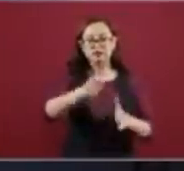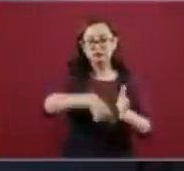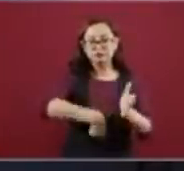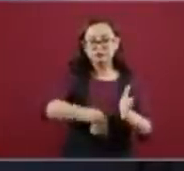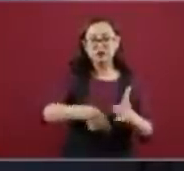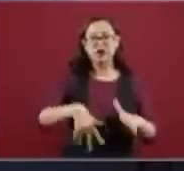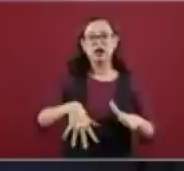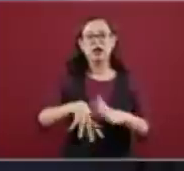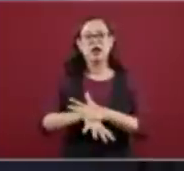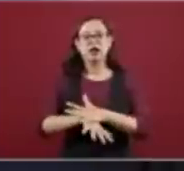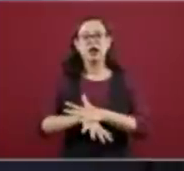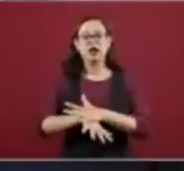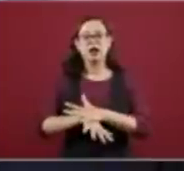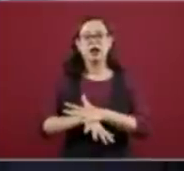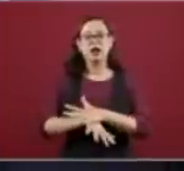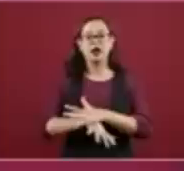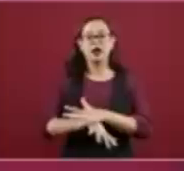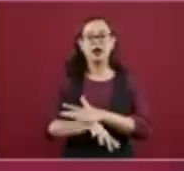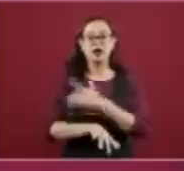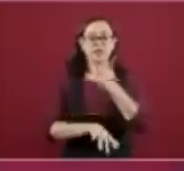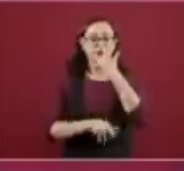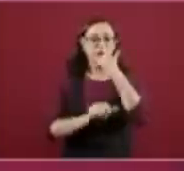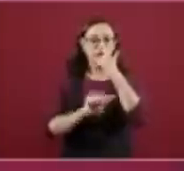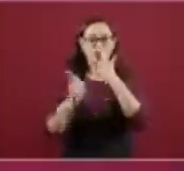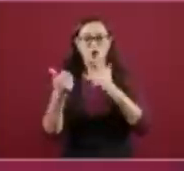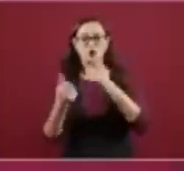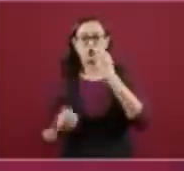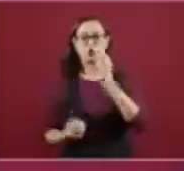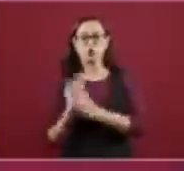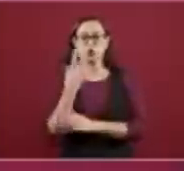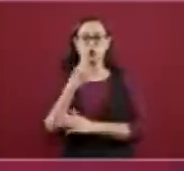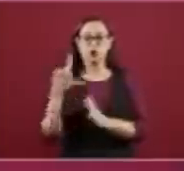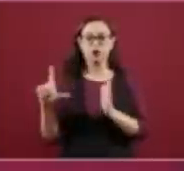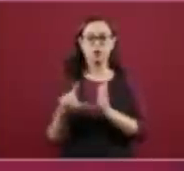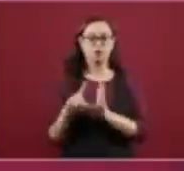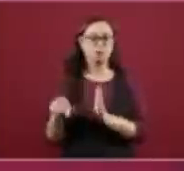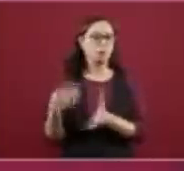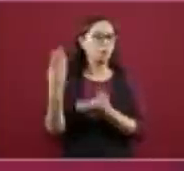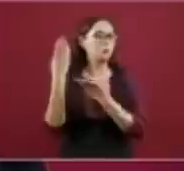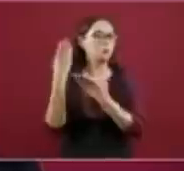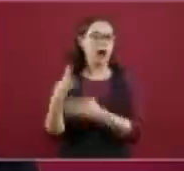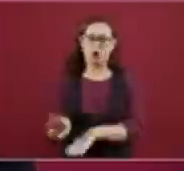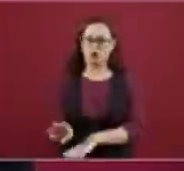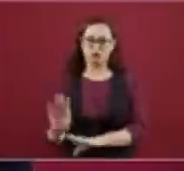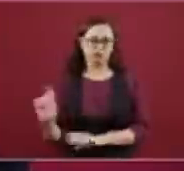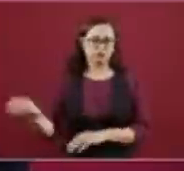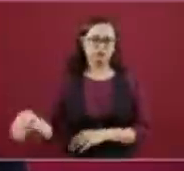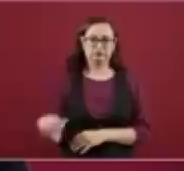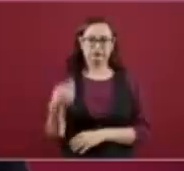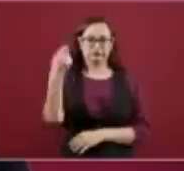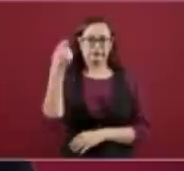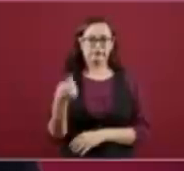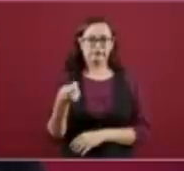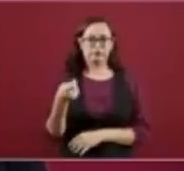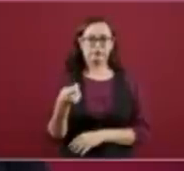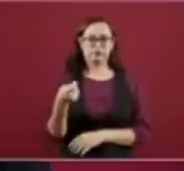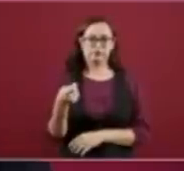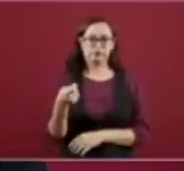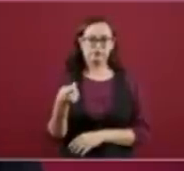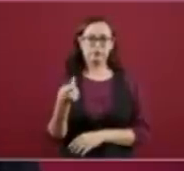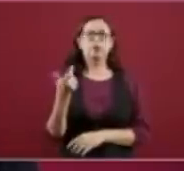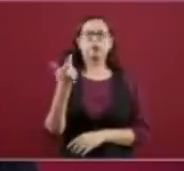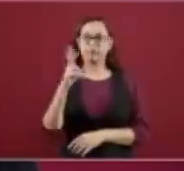por una tarjeta bancaria, ya se va a recibir el